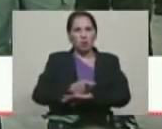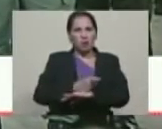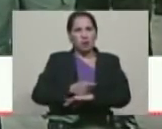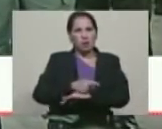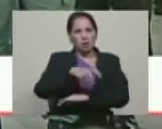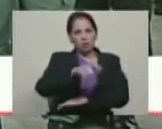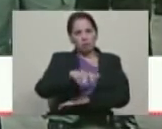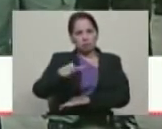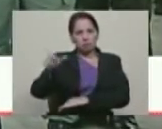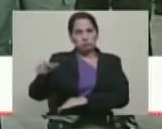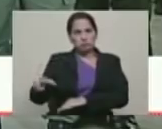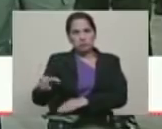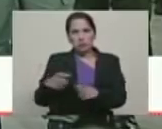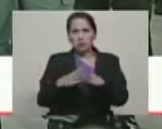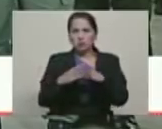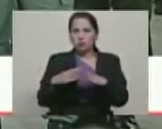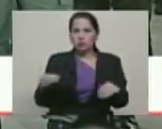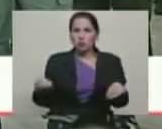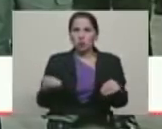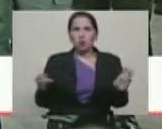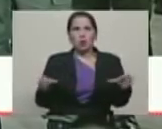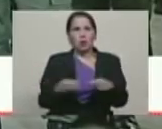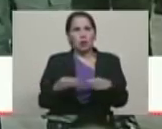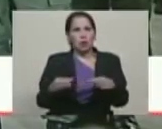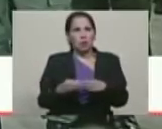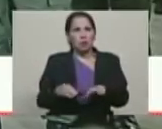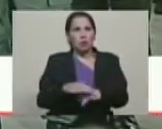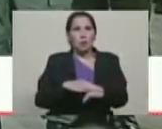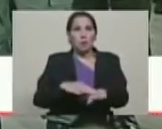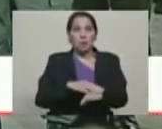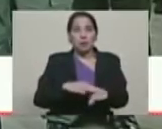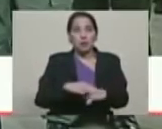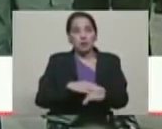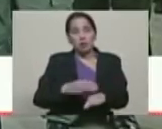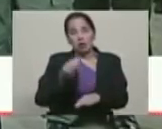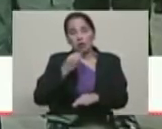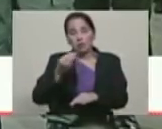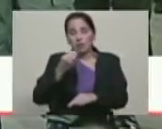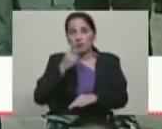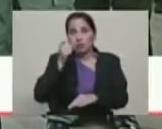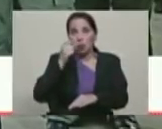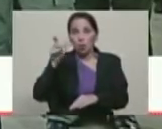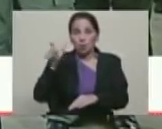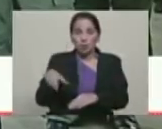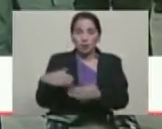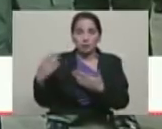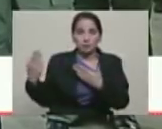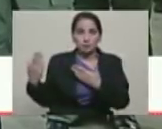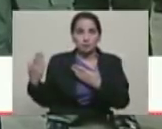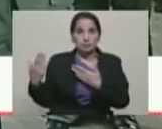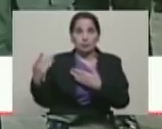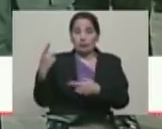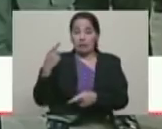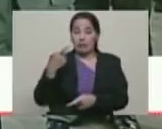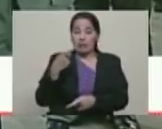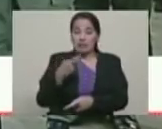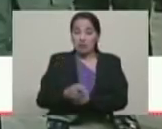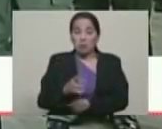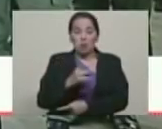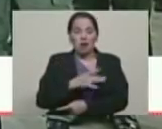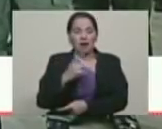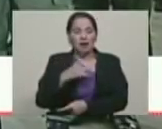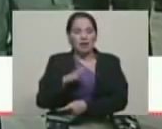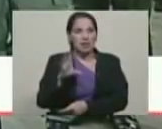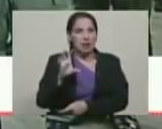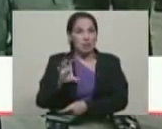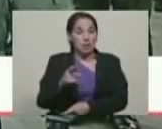gobernadora y todo el equipo, ministro de Artillería, compañero, debemos ir a través del carné de la patria.